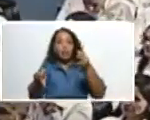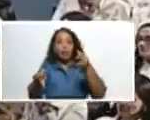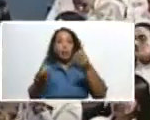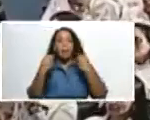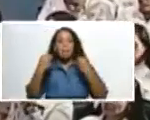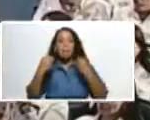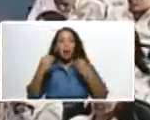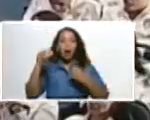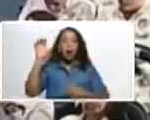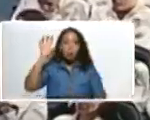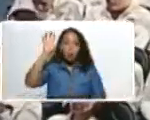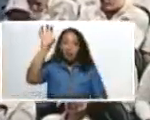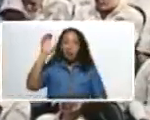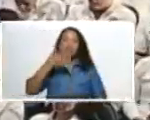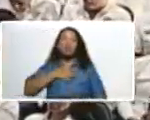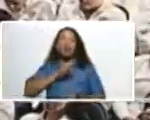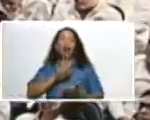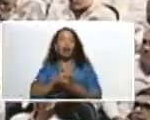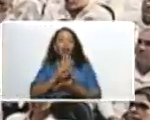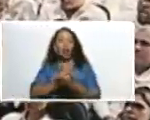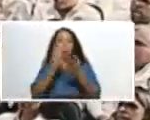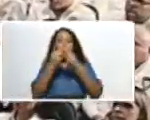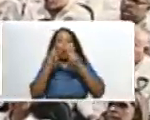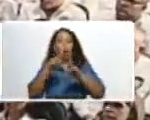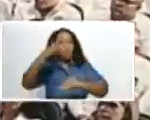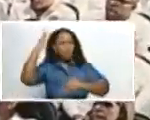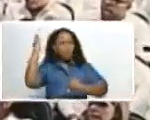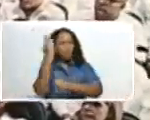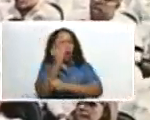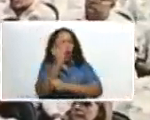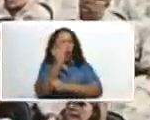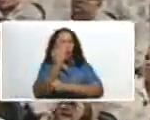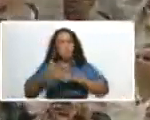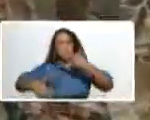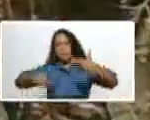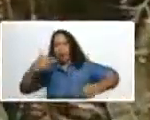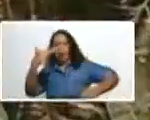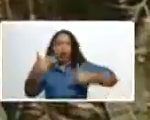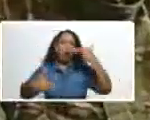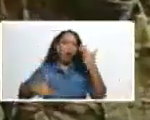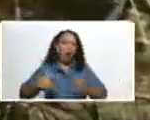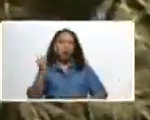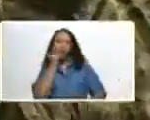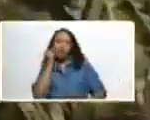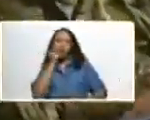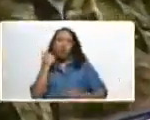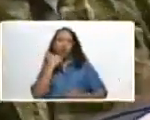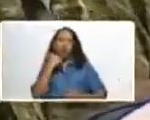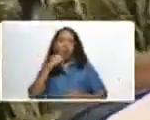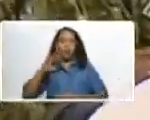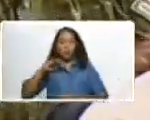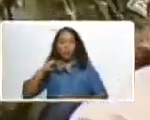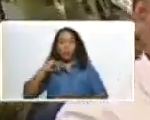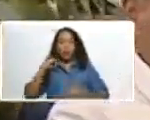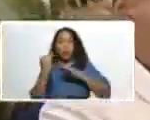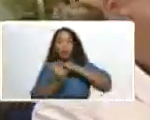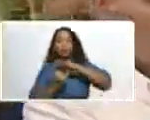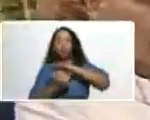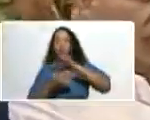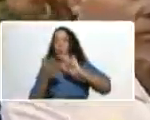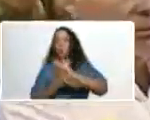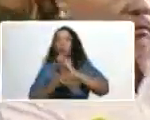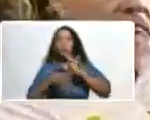paz, para castigar a los criminales y delincuentes. El 6CPC es una institución